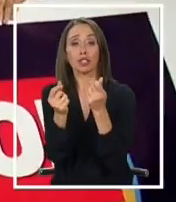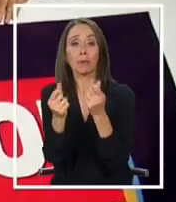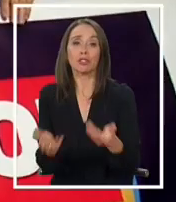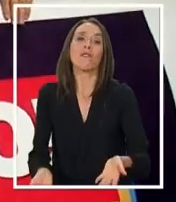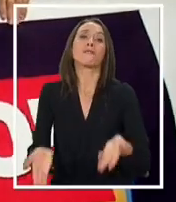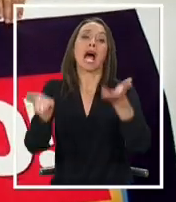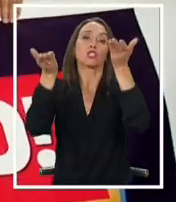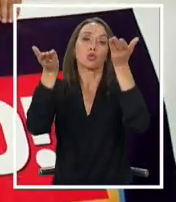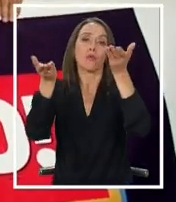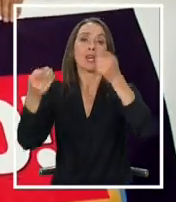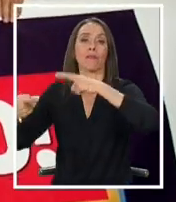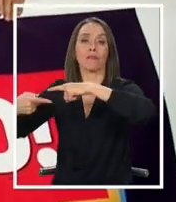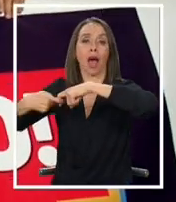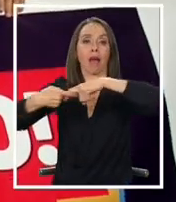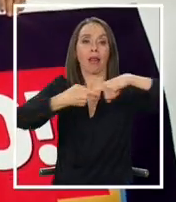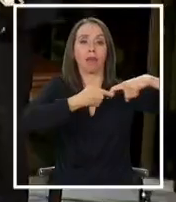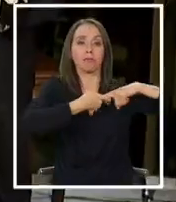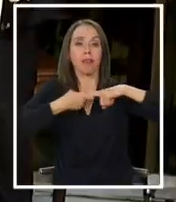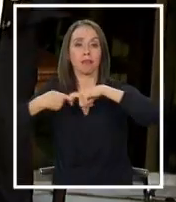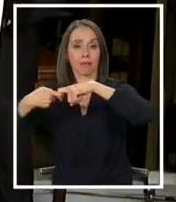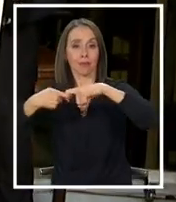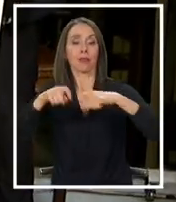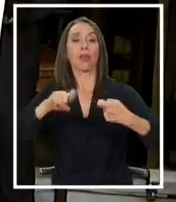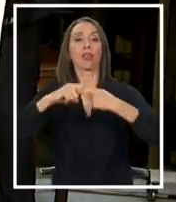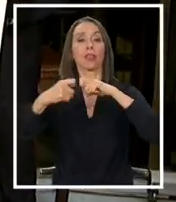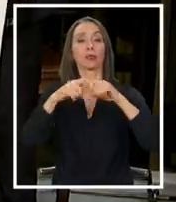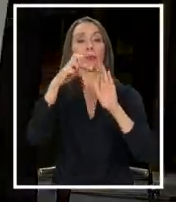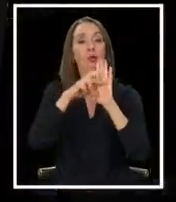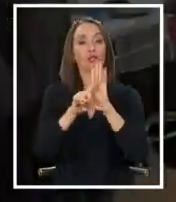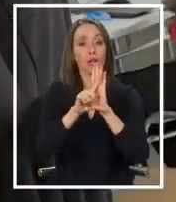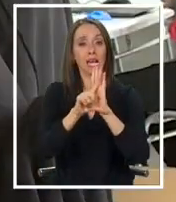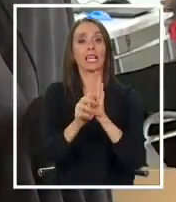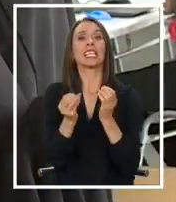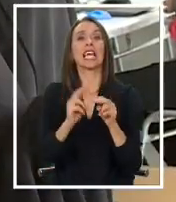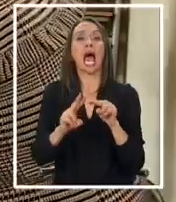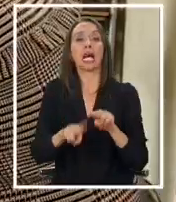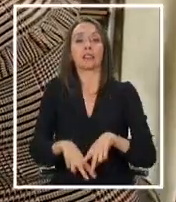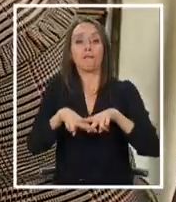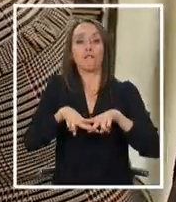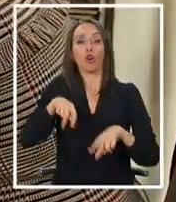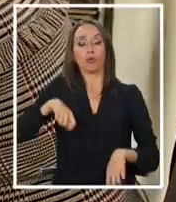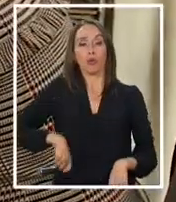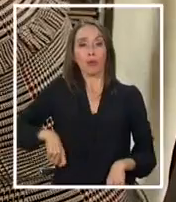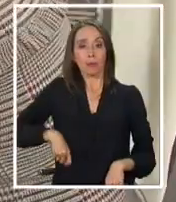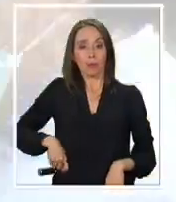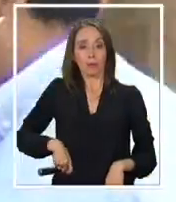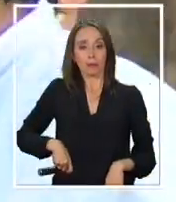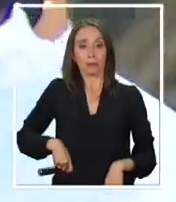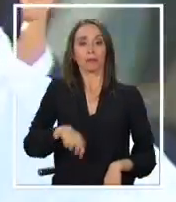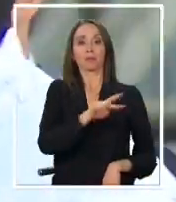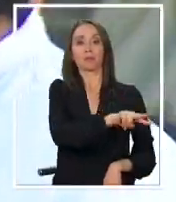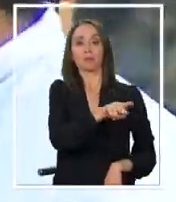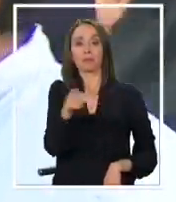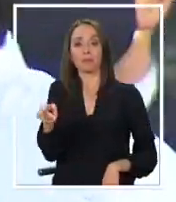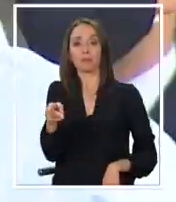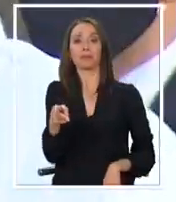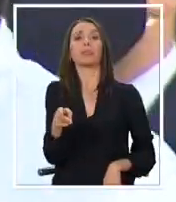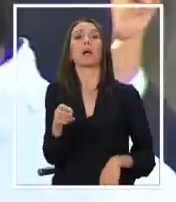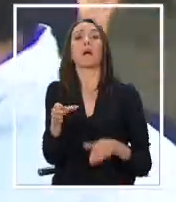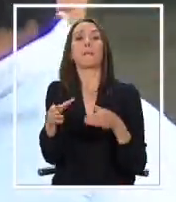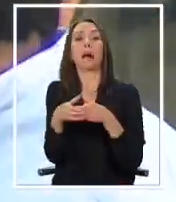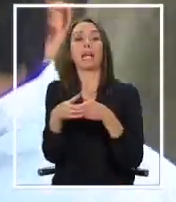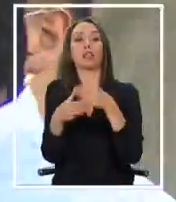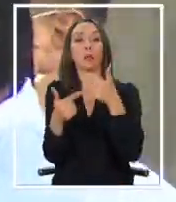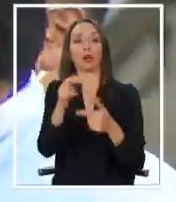nuevo proyecto que se da en medio del debate que se ha generado por el destino de los fondos de pensiones. Ahora fue el turno del Partido